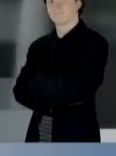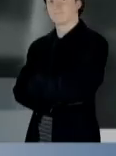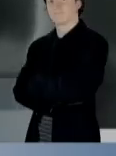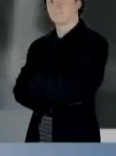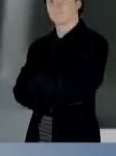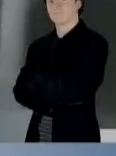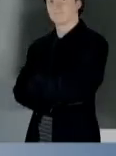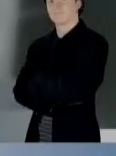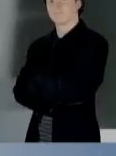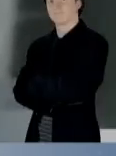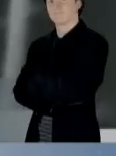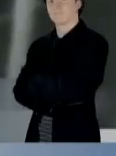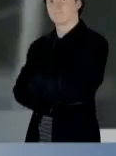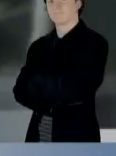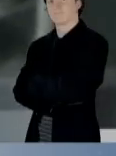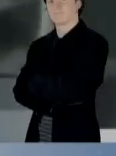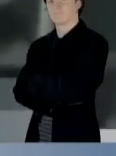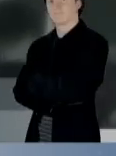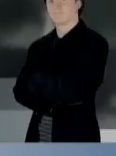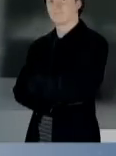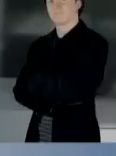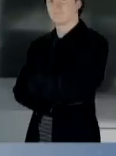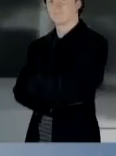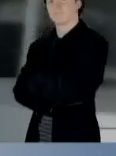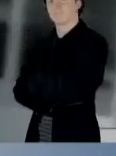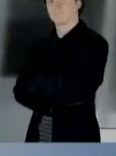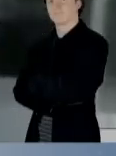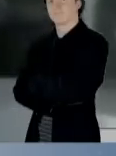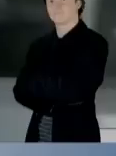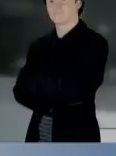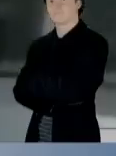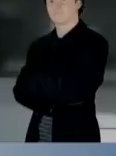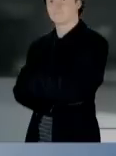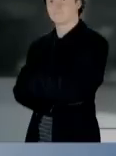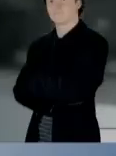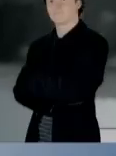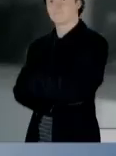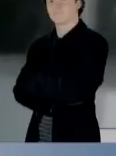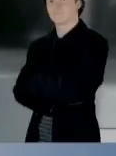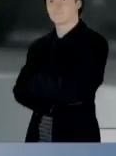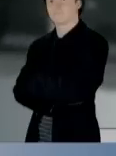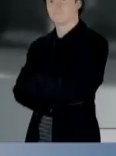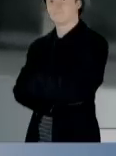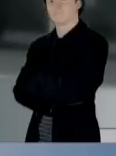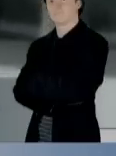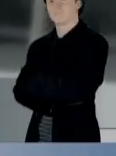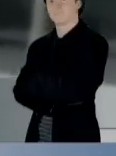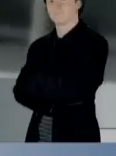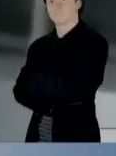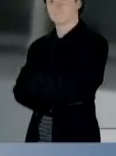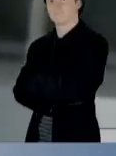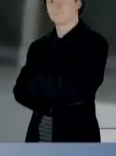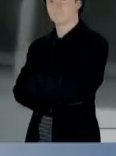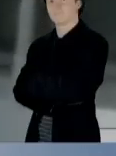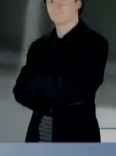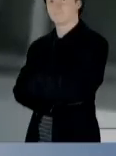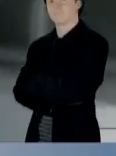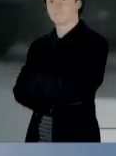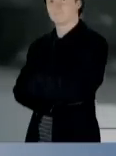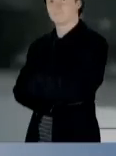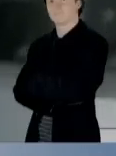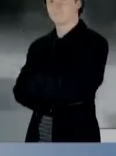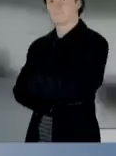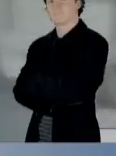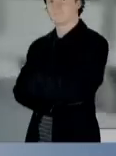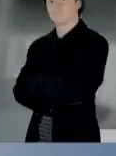La Guerra Civil era una de las alternativas no y por lo tanto y por lo tanto esa experiencia como lo que fue